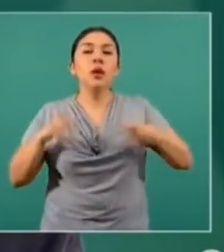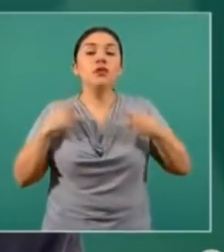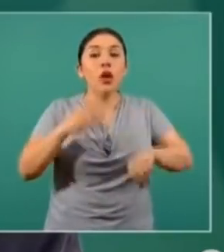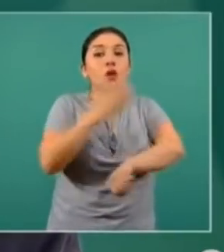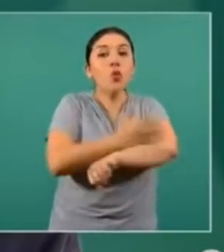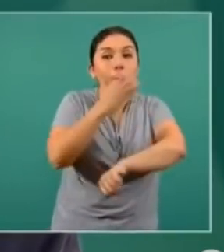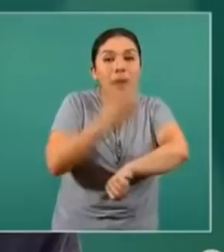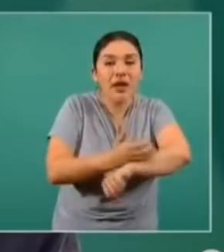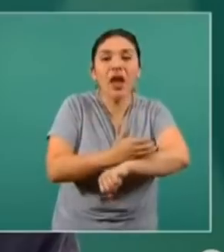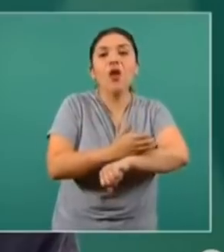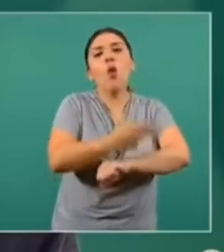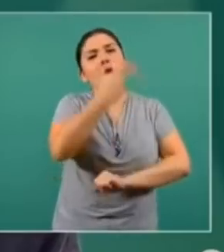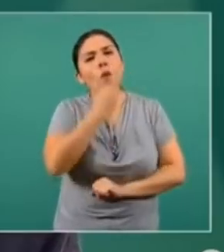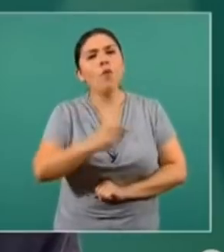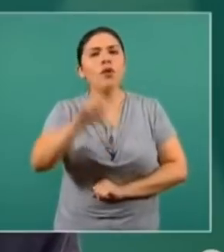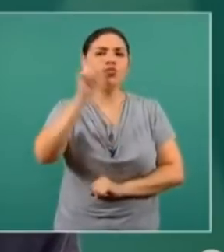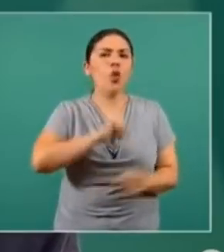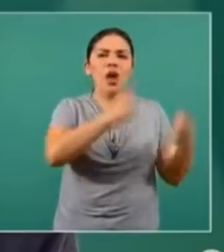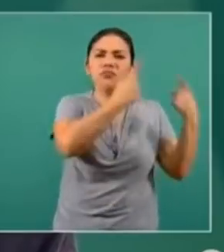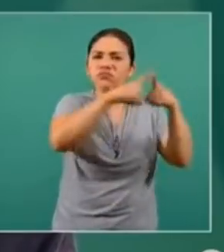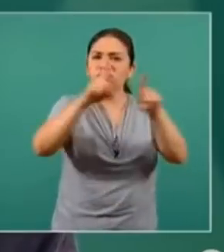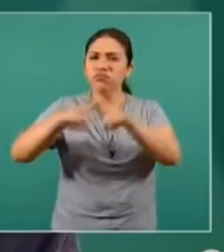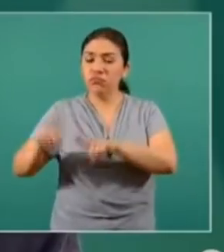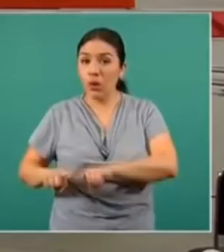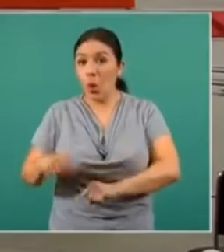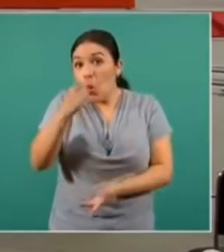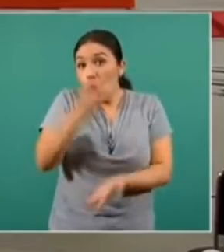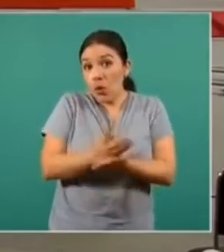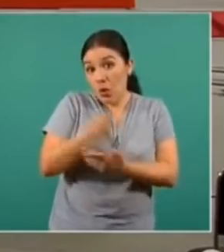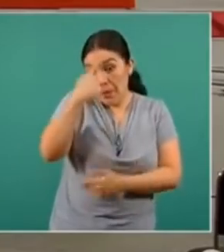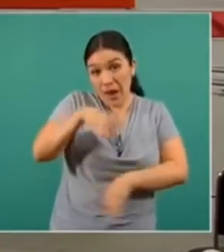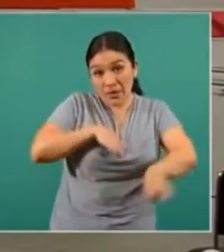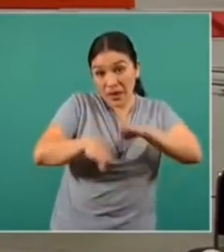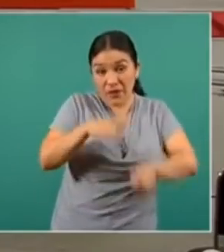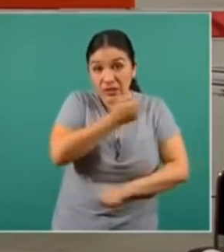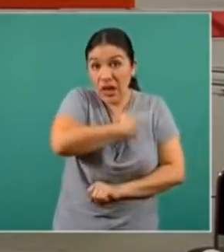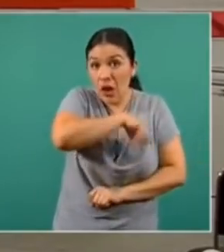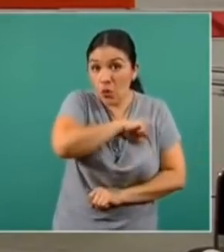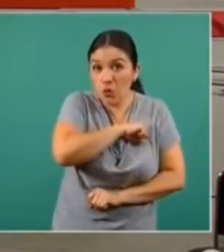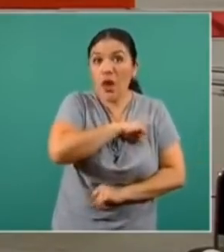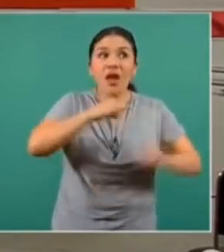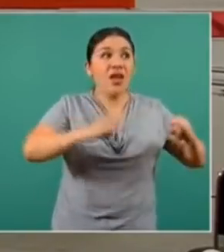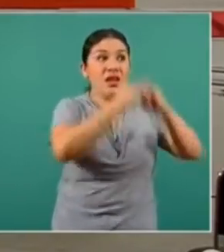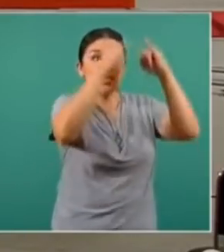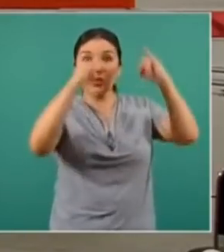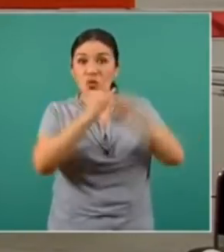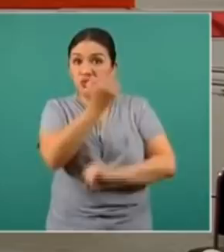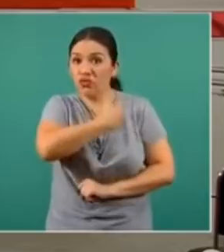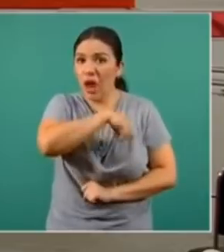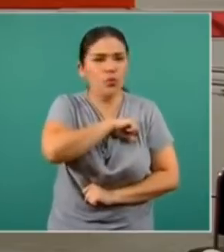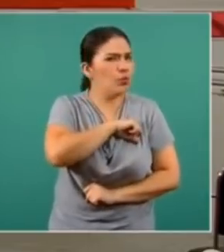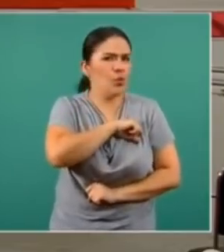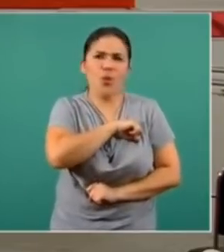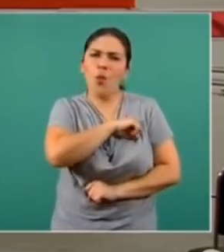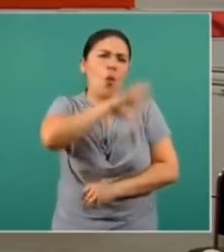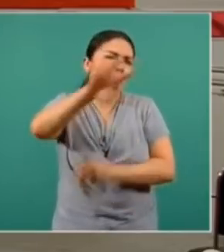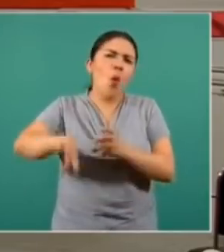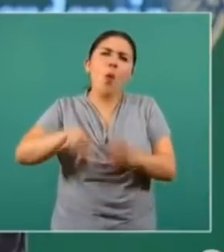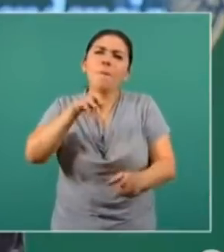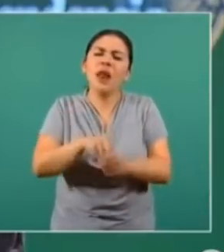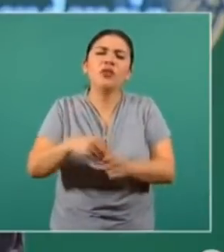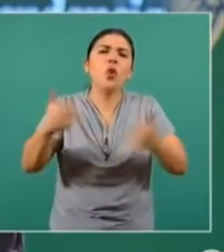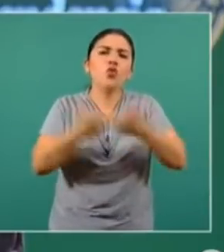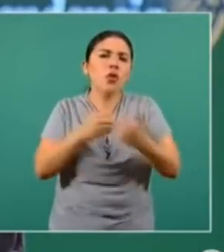colegas, de compañeras y compañeros, no solamente del Sistema Nacional de Salud, de las instituciones de salud, sino en general